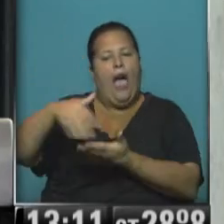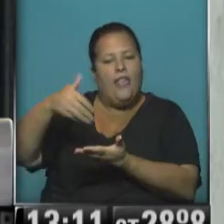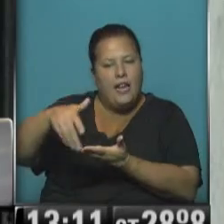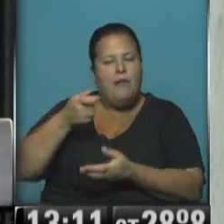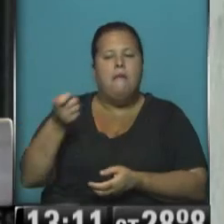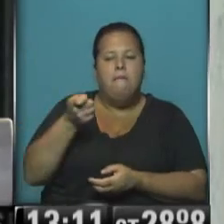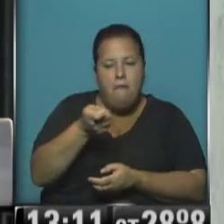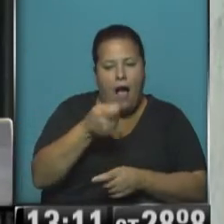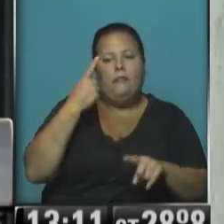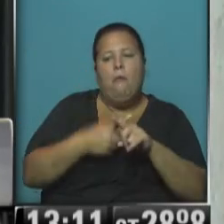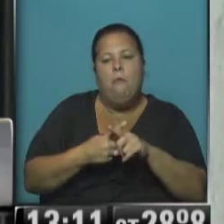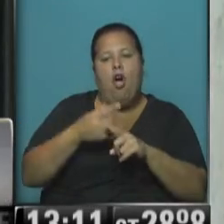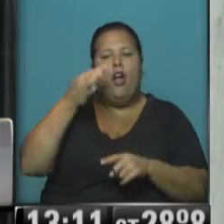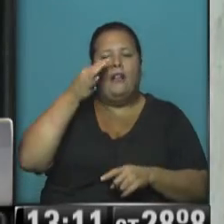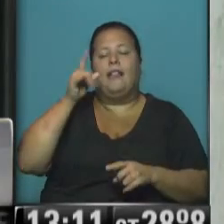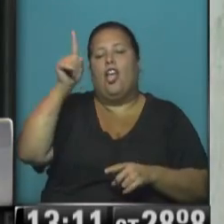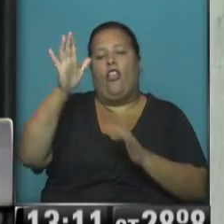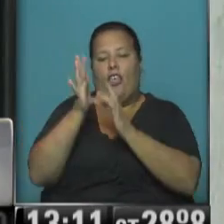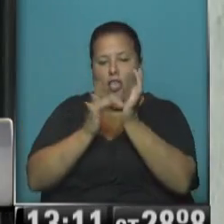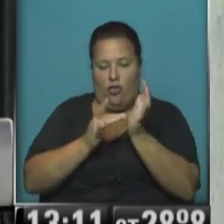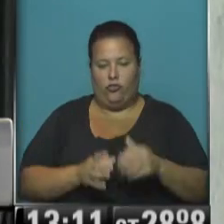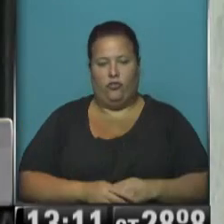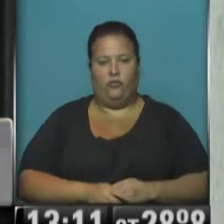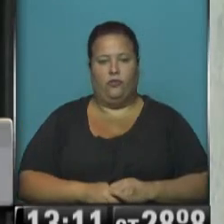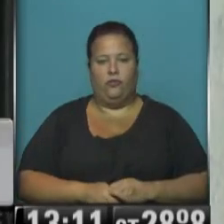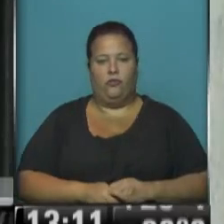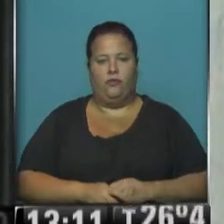y asesinados por ser testigos de Cristo.